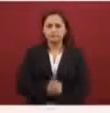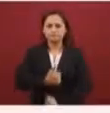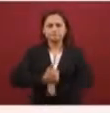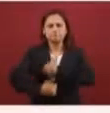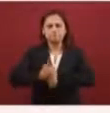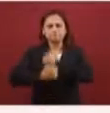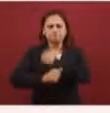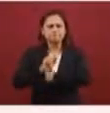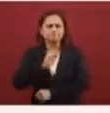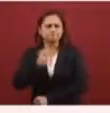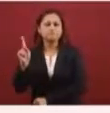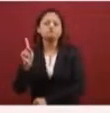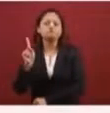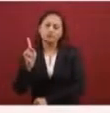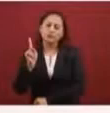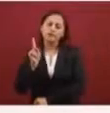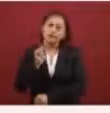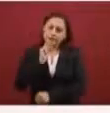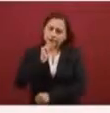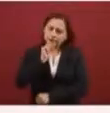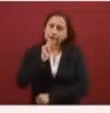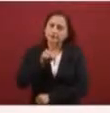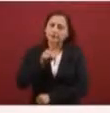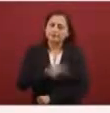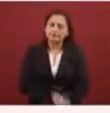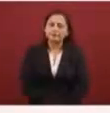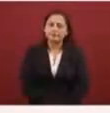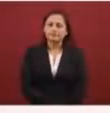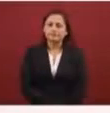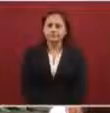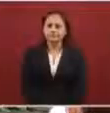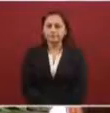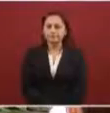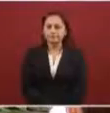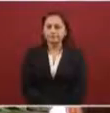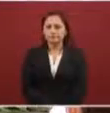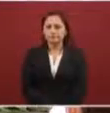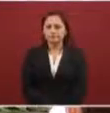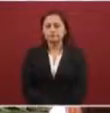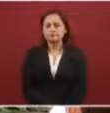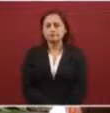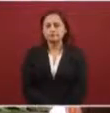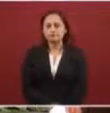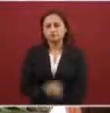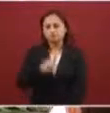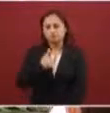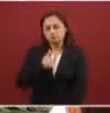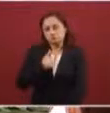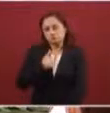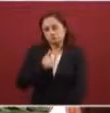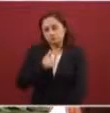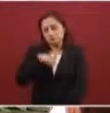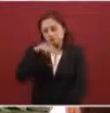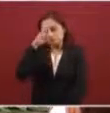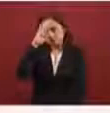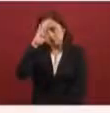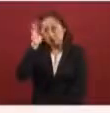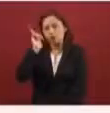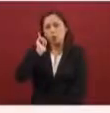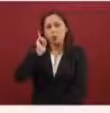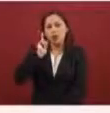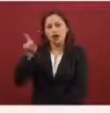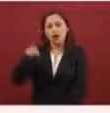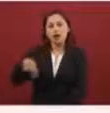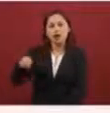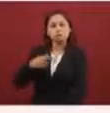rendimiento. Y yo les espero para que cuando regresen